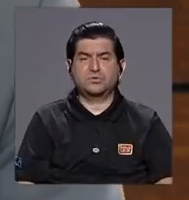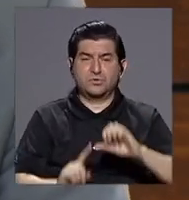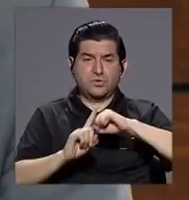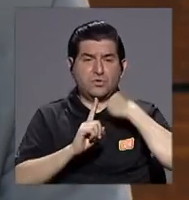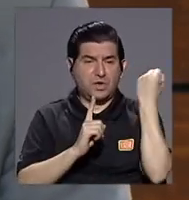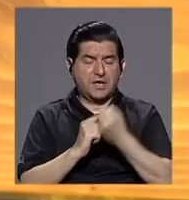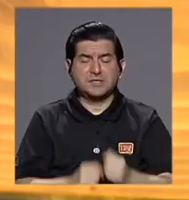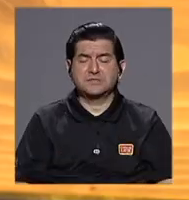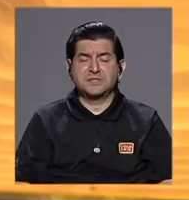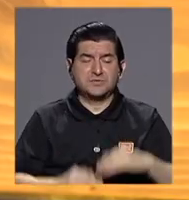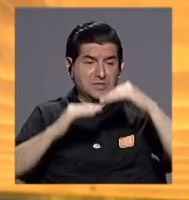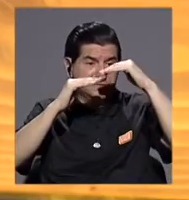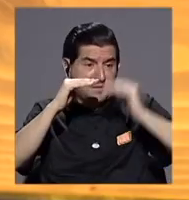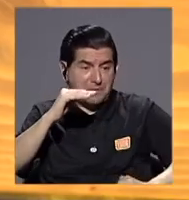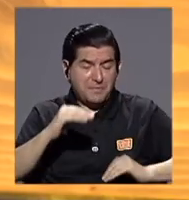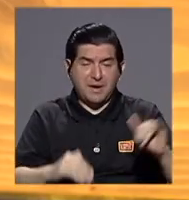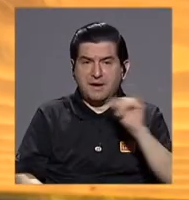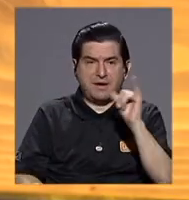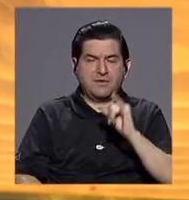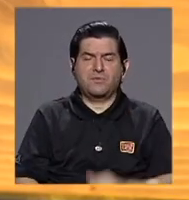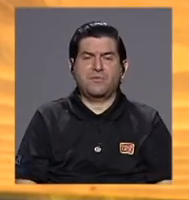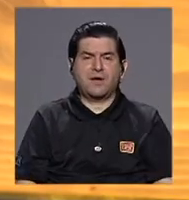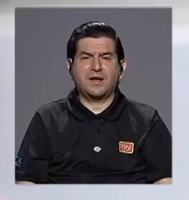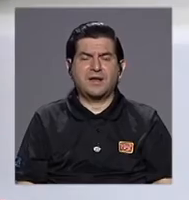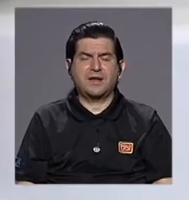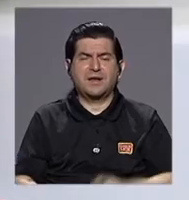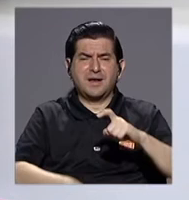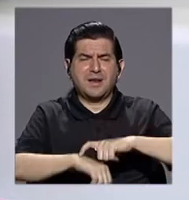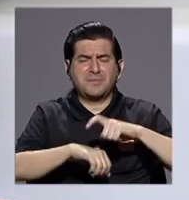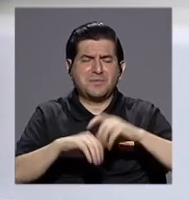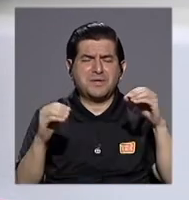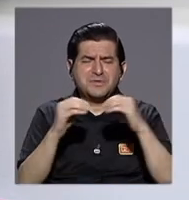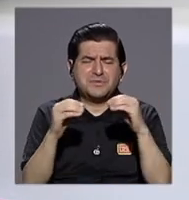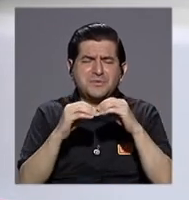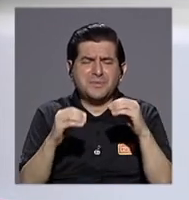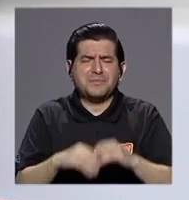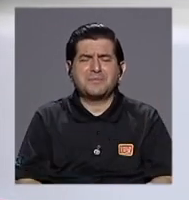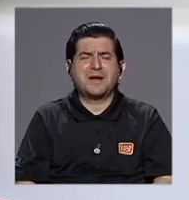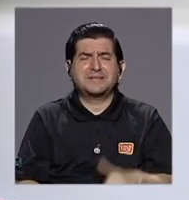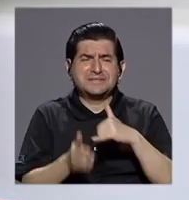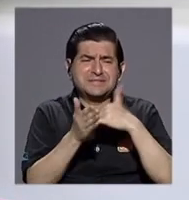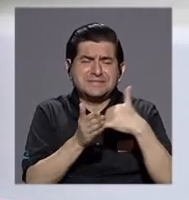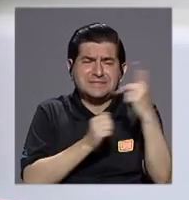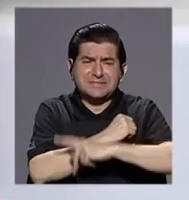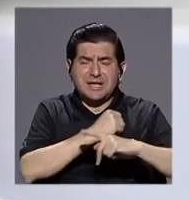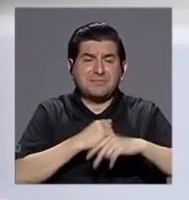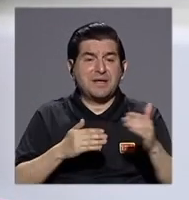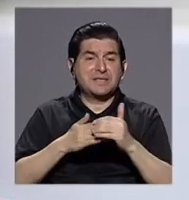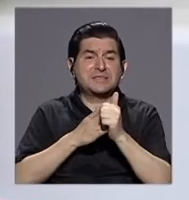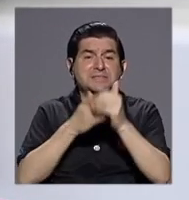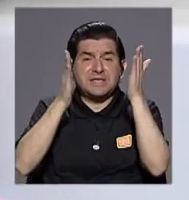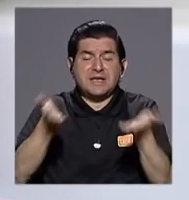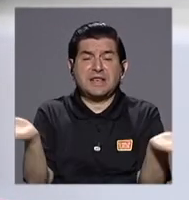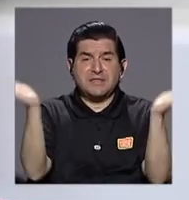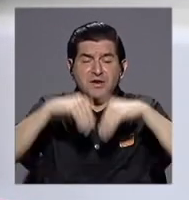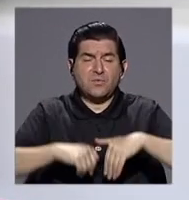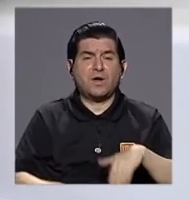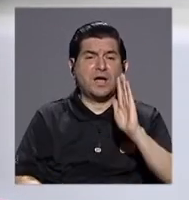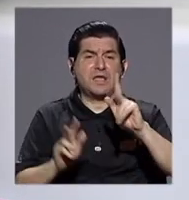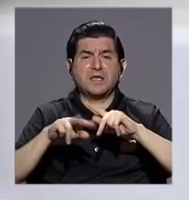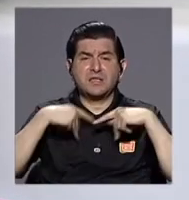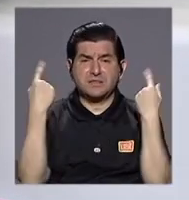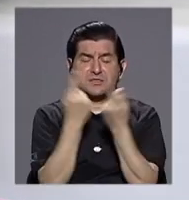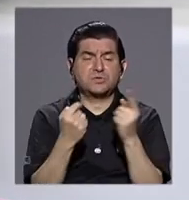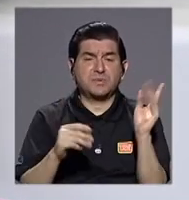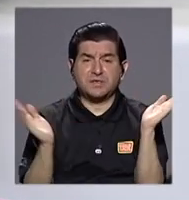grande. Es el momento más deficitario de este país y no hay líderes. Dígame usted quién es el líder de su partido. Usted no me lo